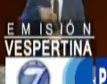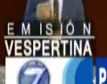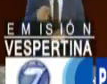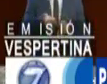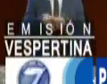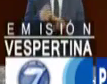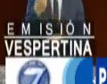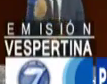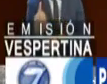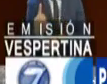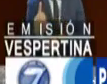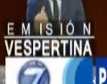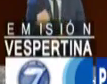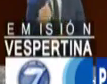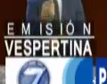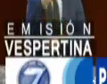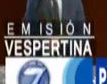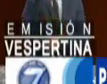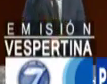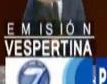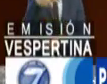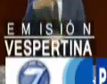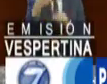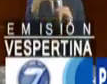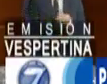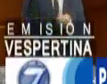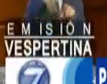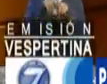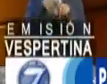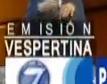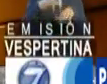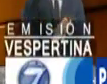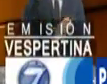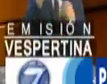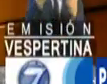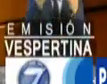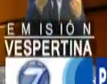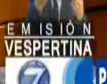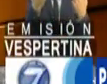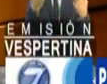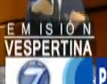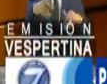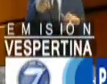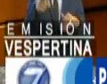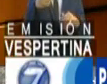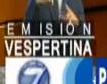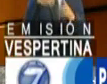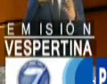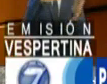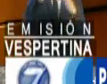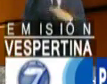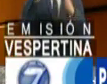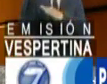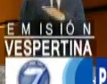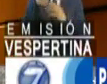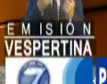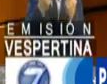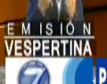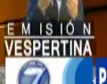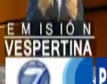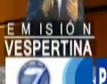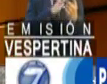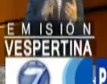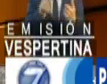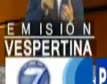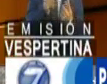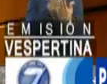ejemplo, al que se le reconoce los éxitos alcanzados o del que también podemos aprender los